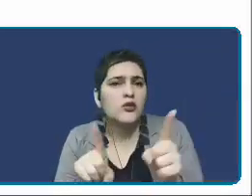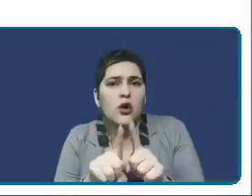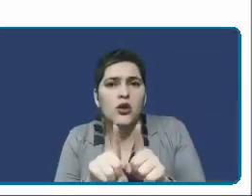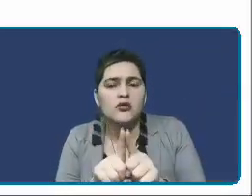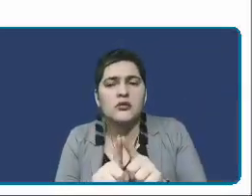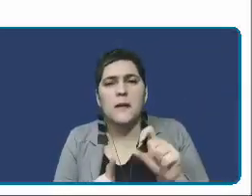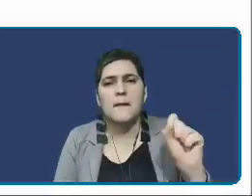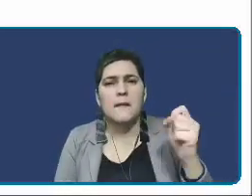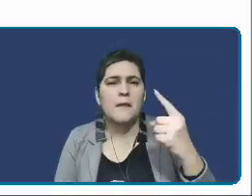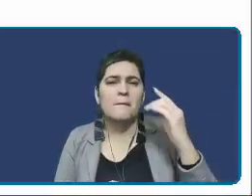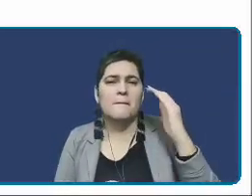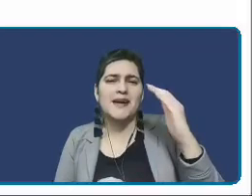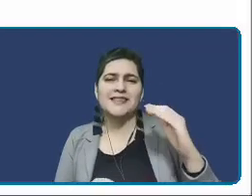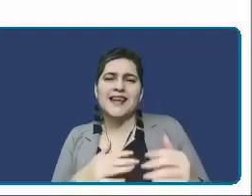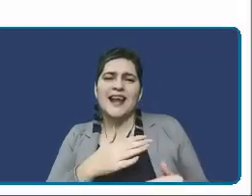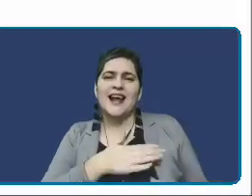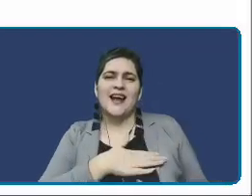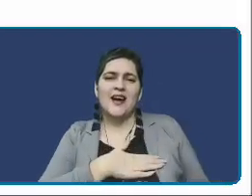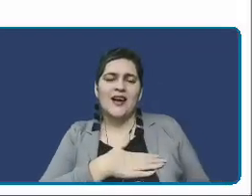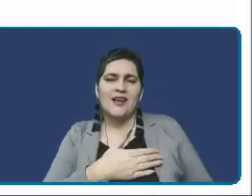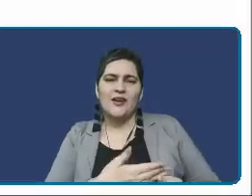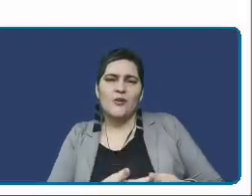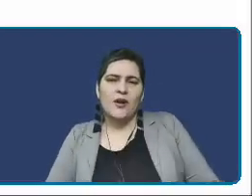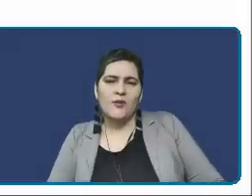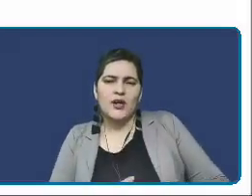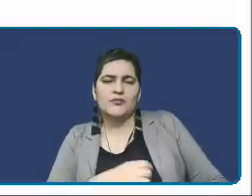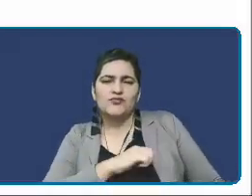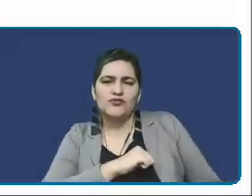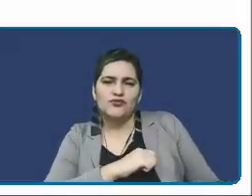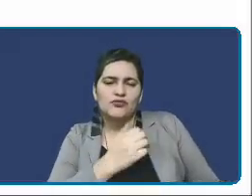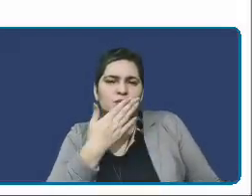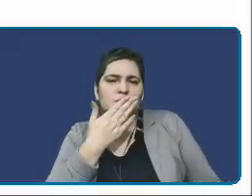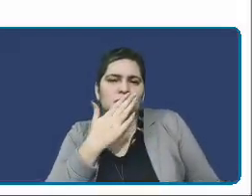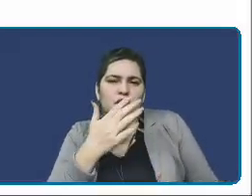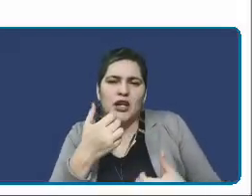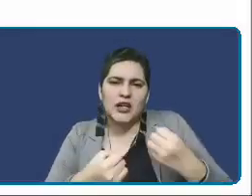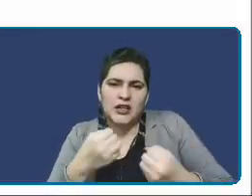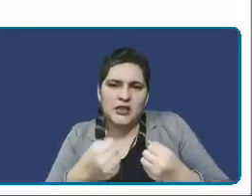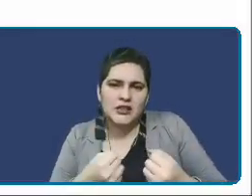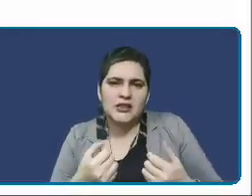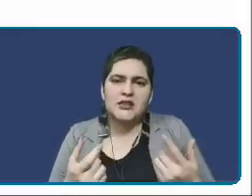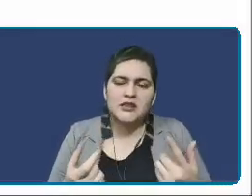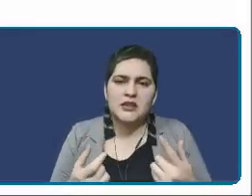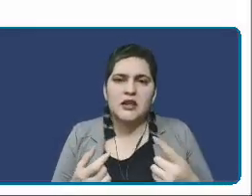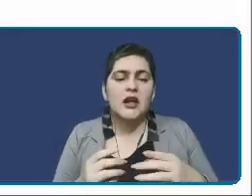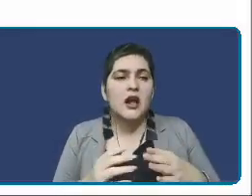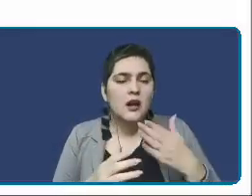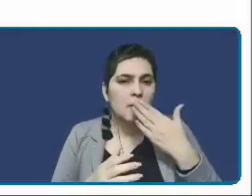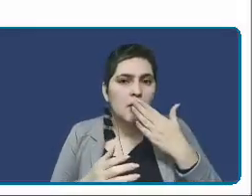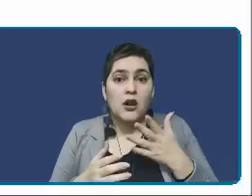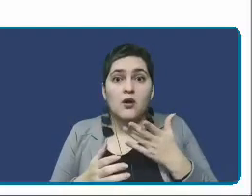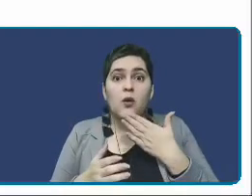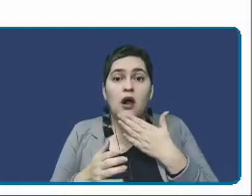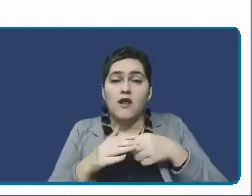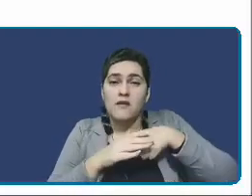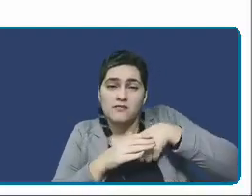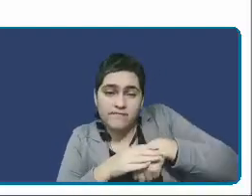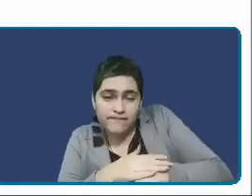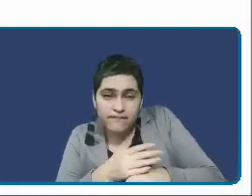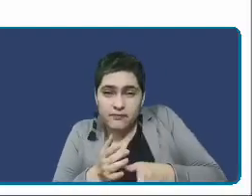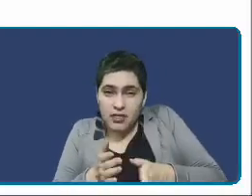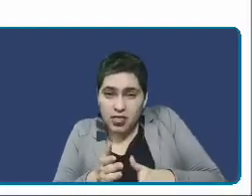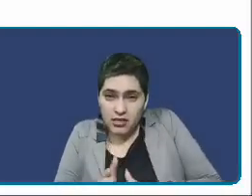muchas alteraciones digestivas y de mucha déficit nutriente. El parto vaginal es una de las cosas más